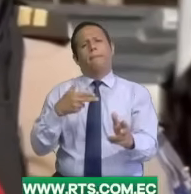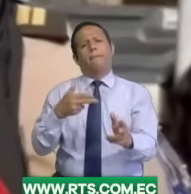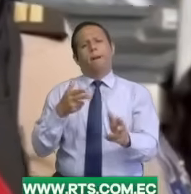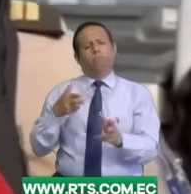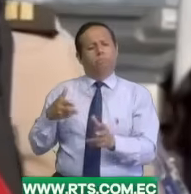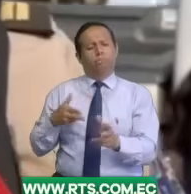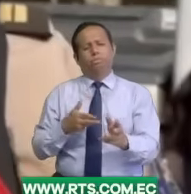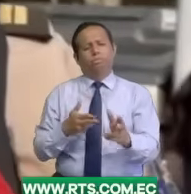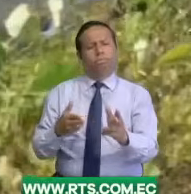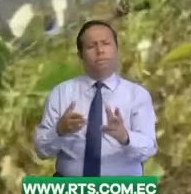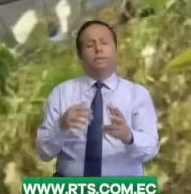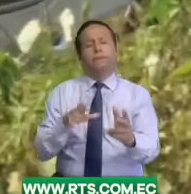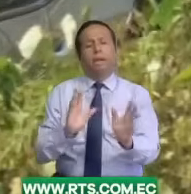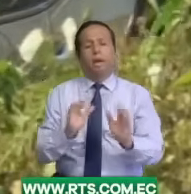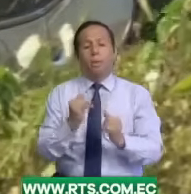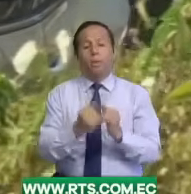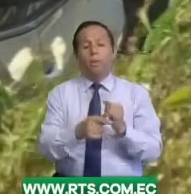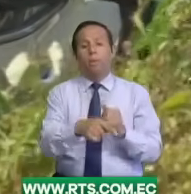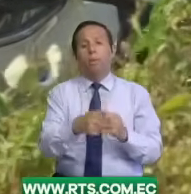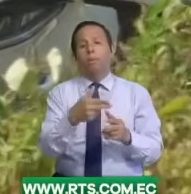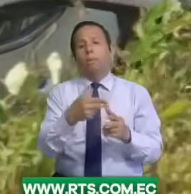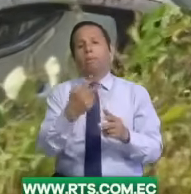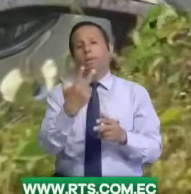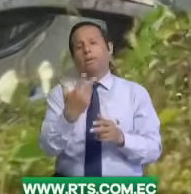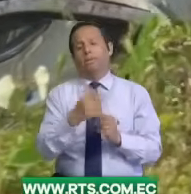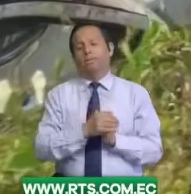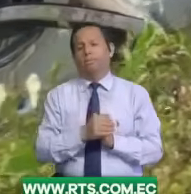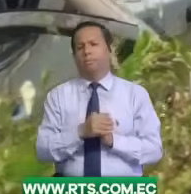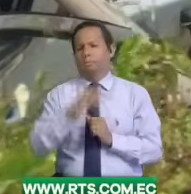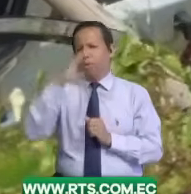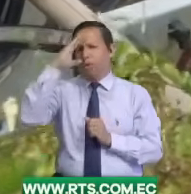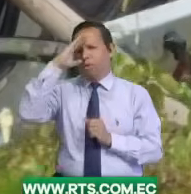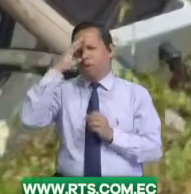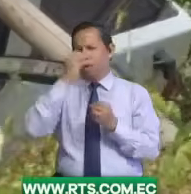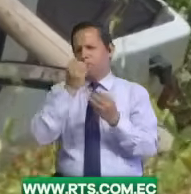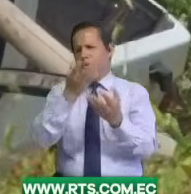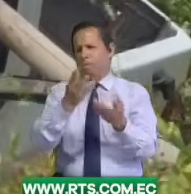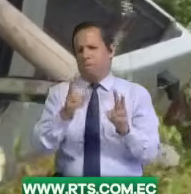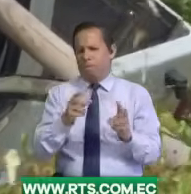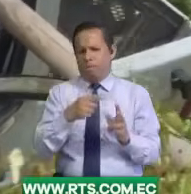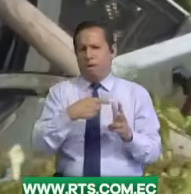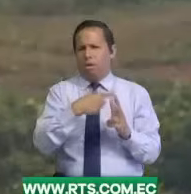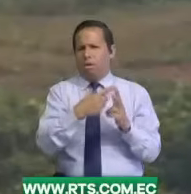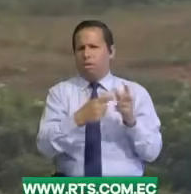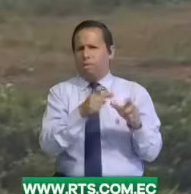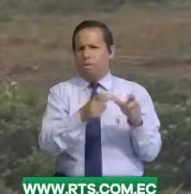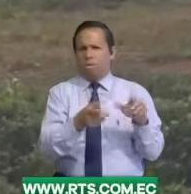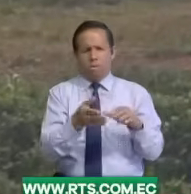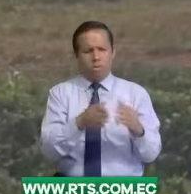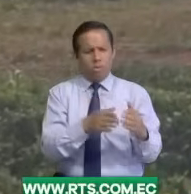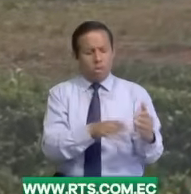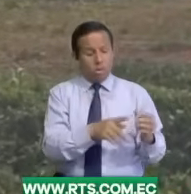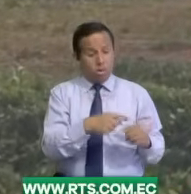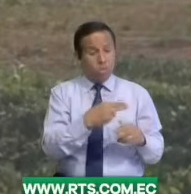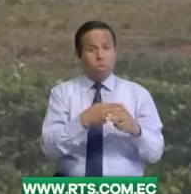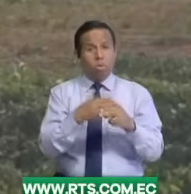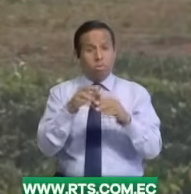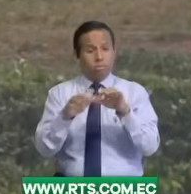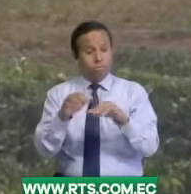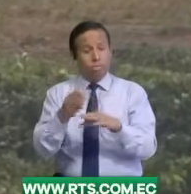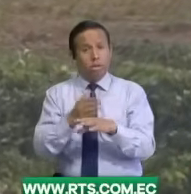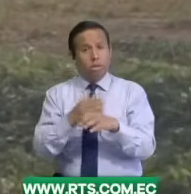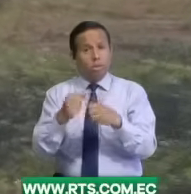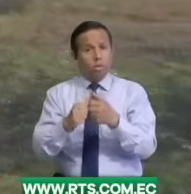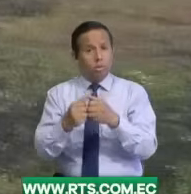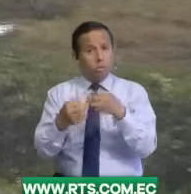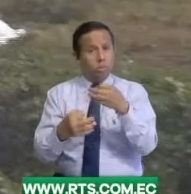varias detonaciones. La policía aún no ha determinado si estas personas registran antecedentes penales. También se investiga